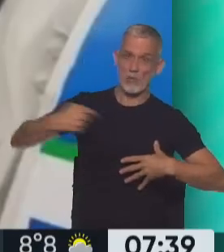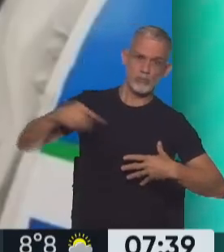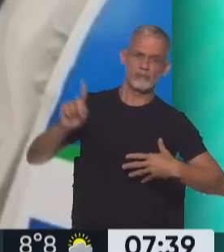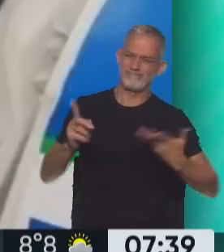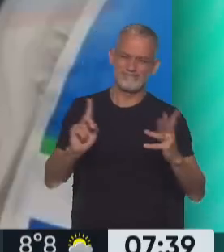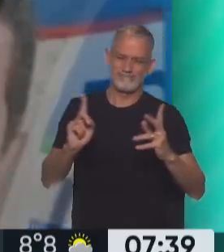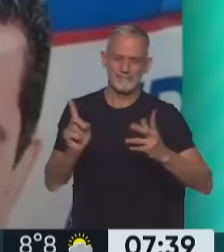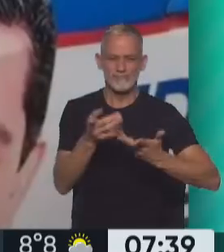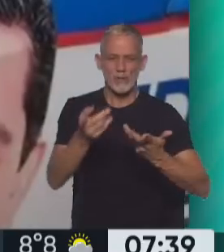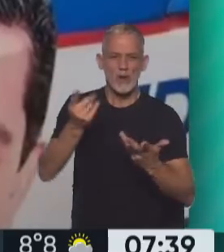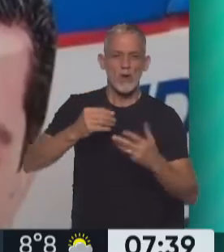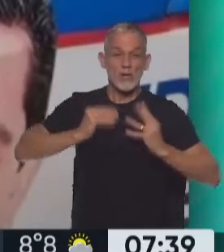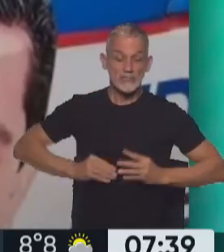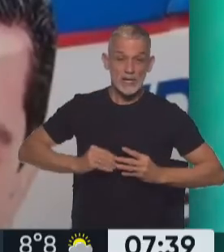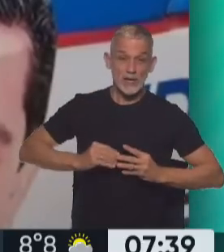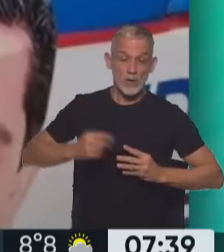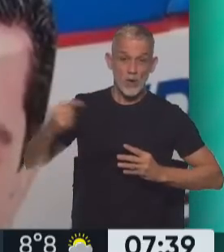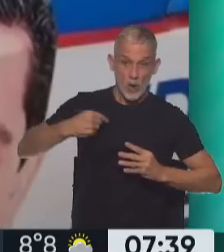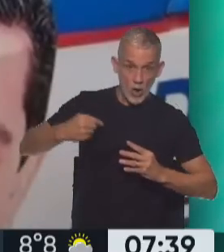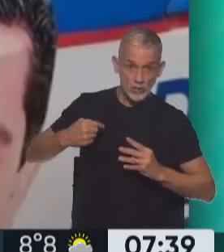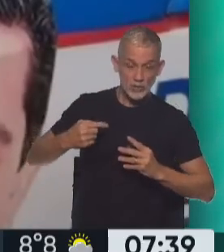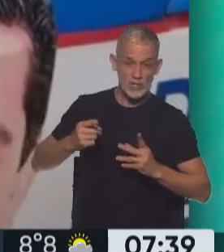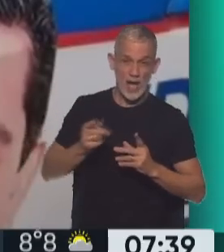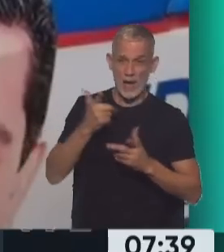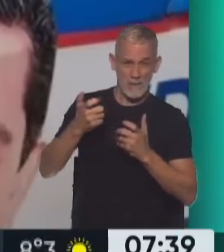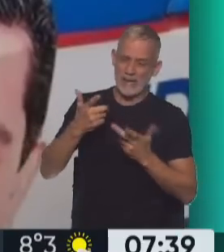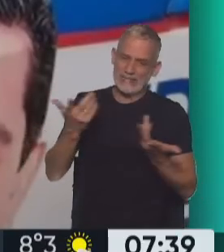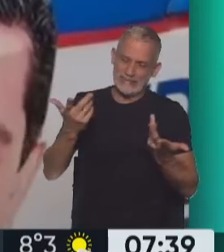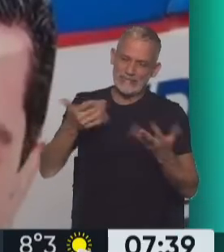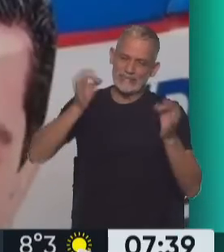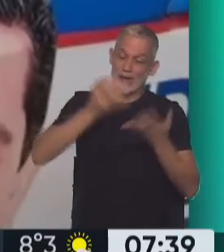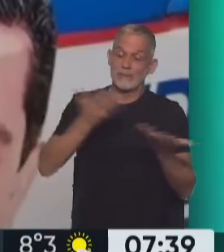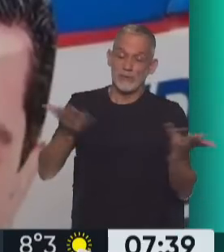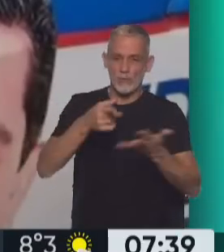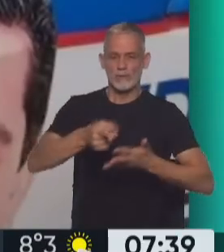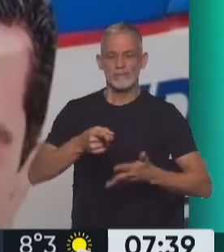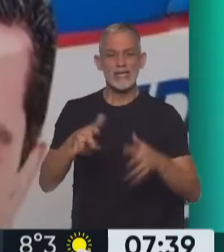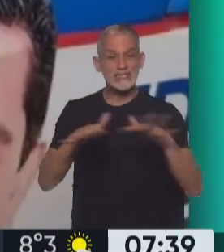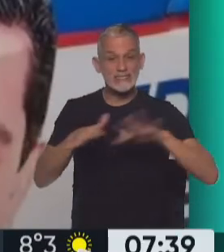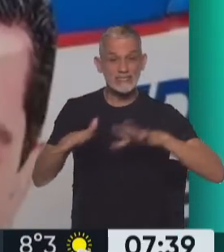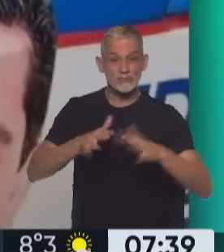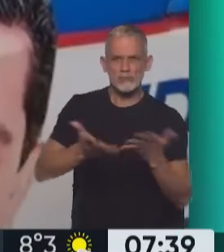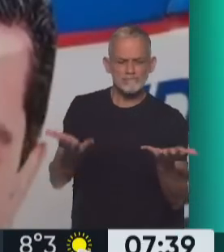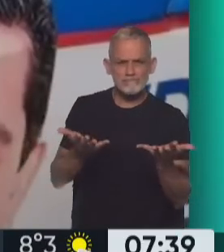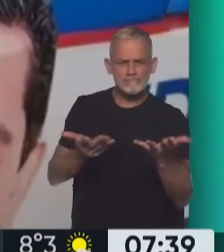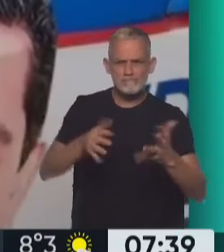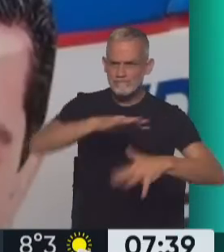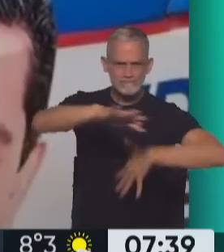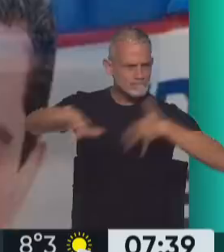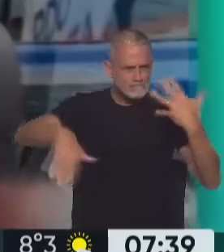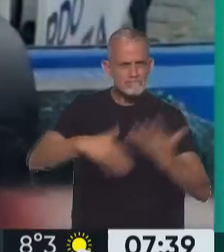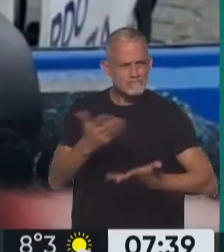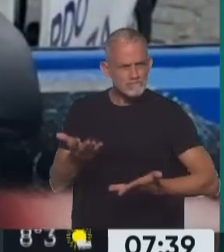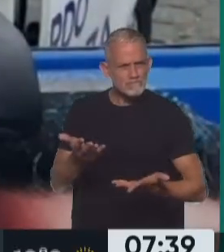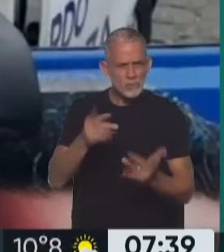antibalas, pero un chaleco antibala precisamente, pero evidentemente esta situación se enmarca en un clima de tensión en